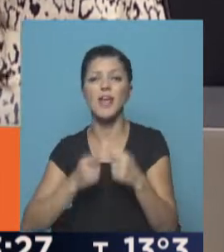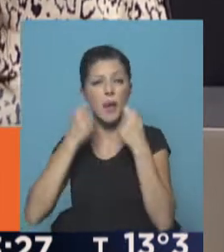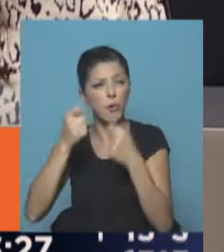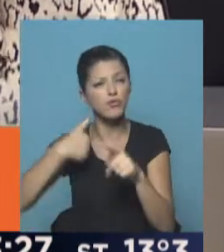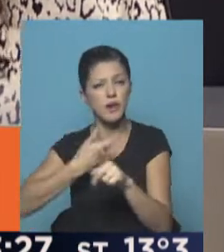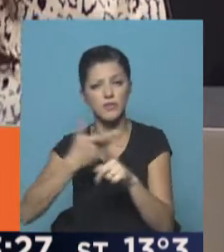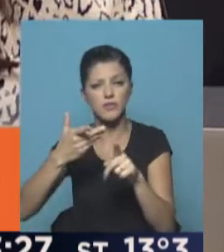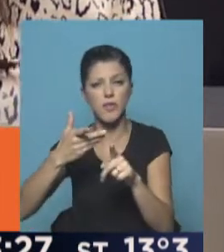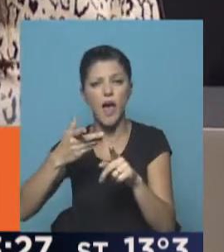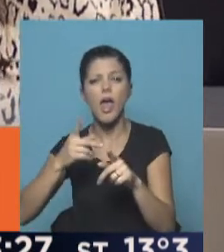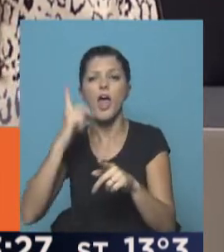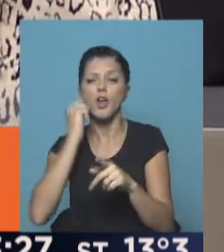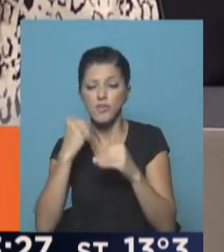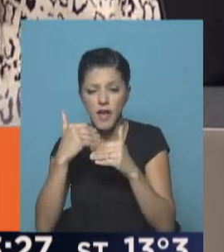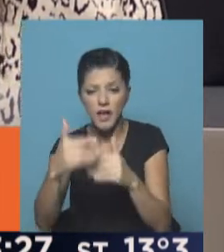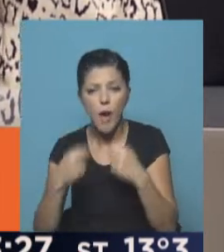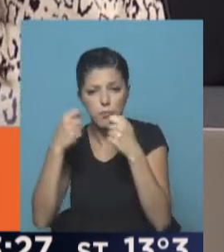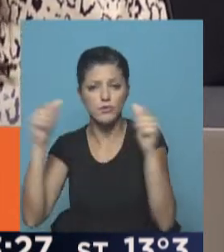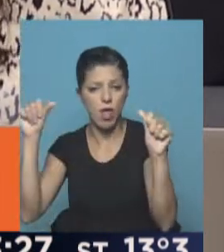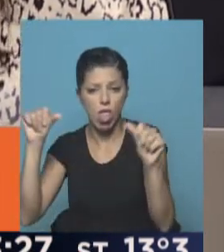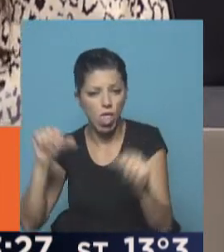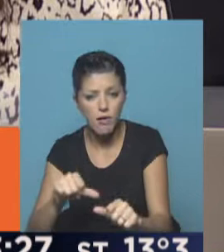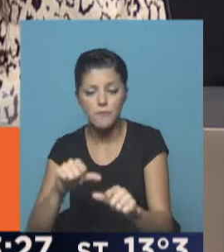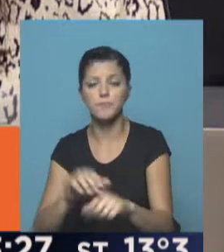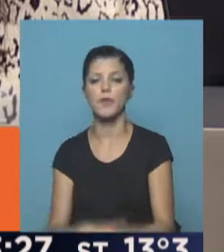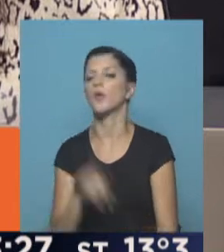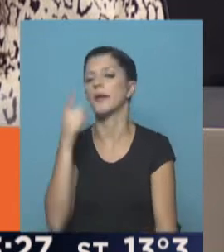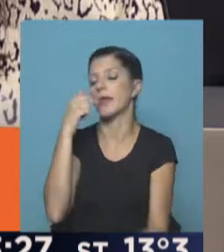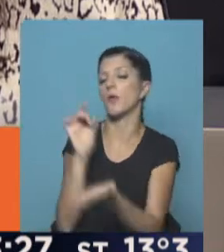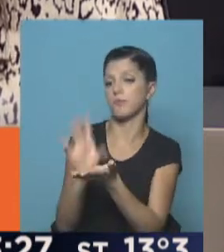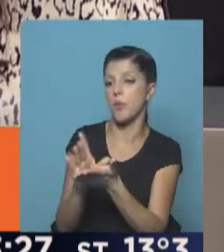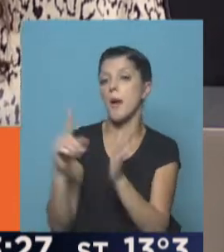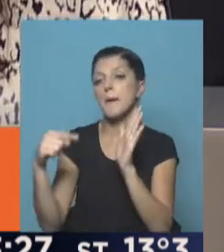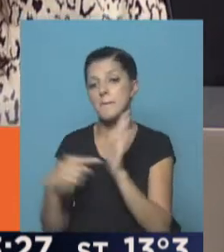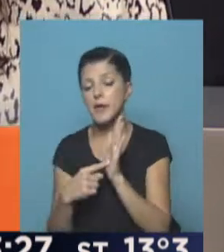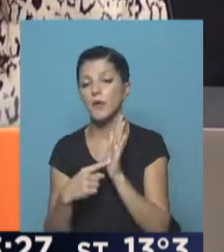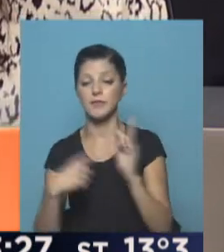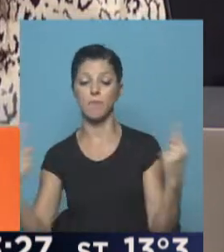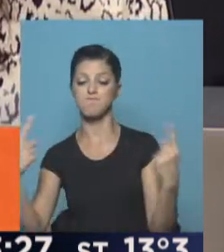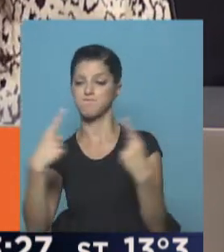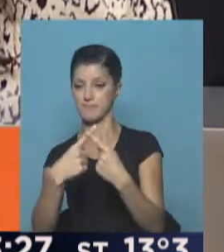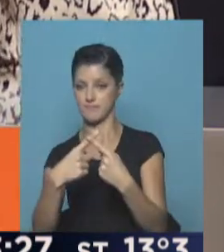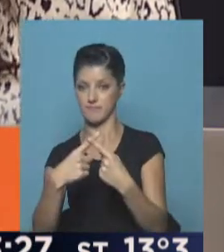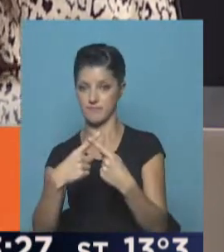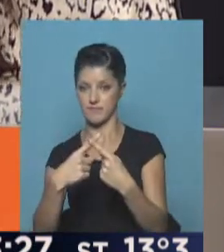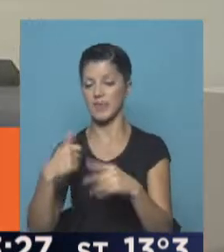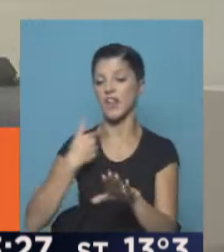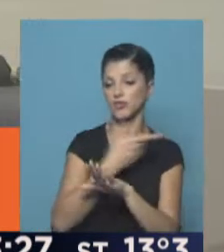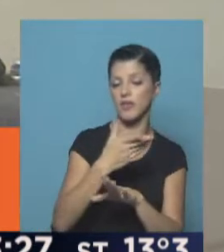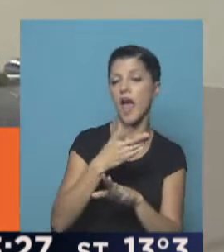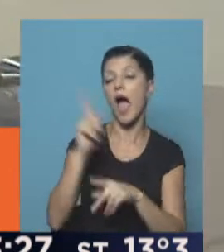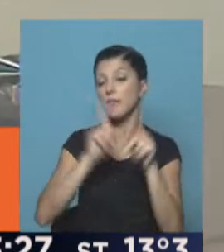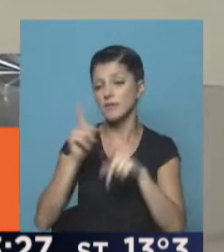por lo menos simbólicamente, porque al final no es que salen del poder, pero se vuelven más antipáticos a los gobernados